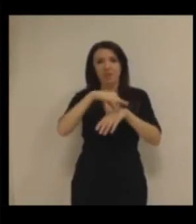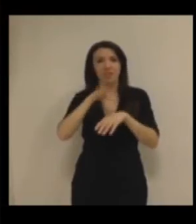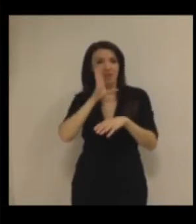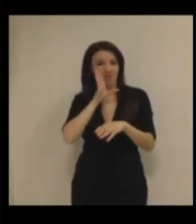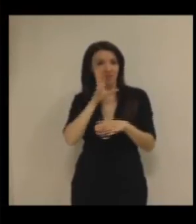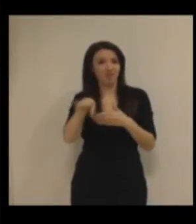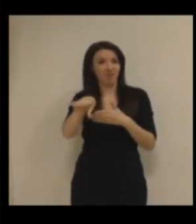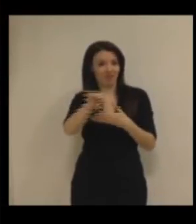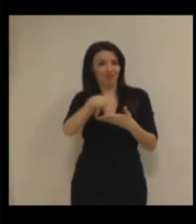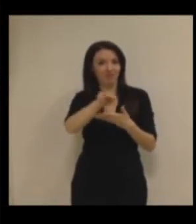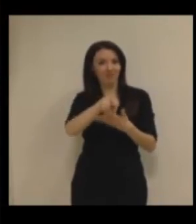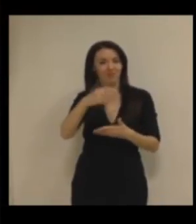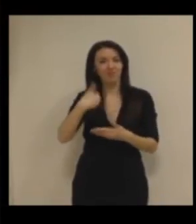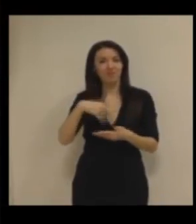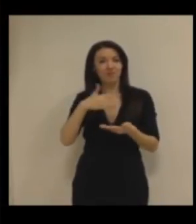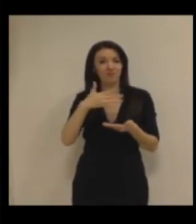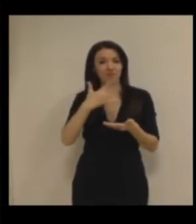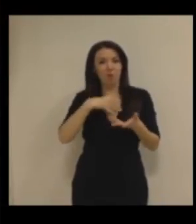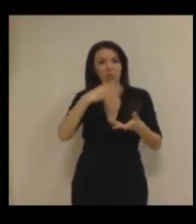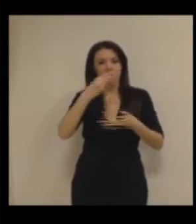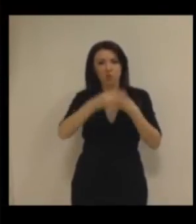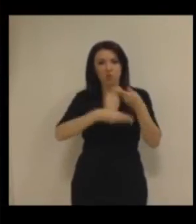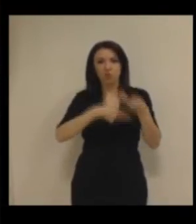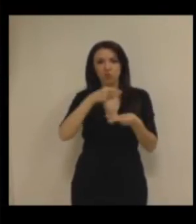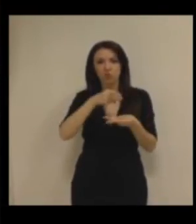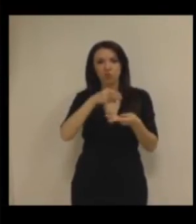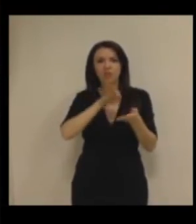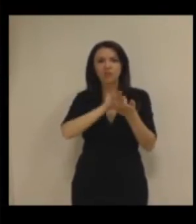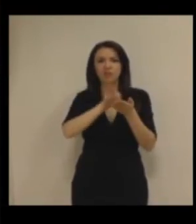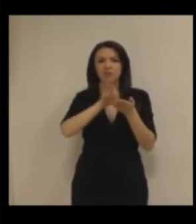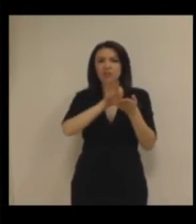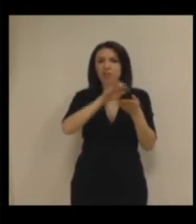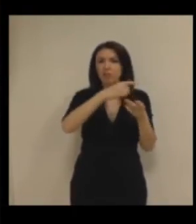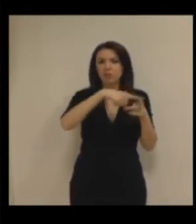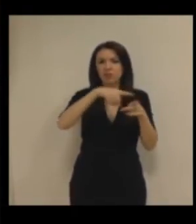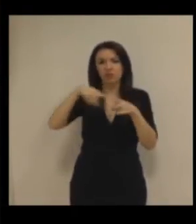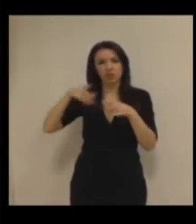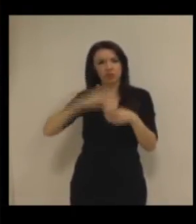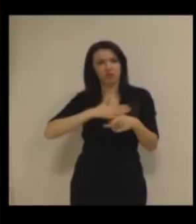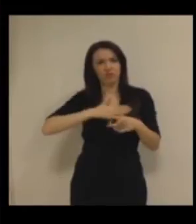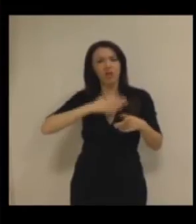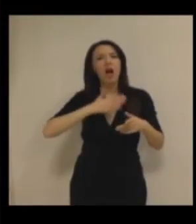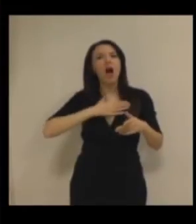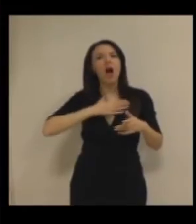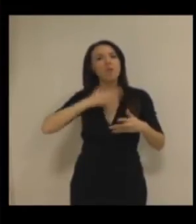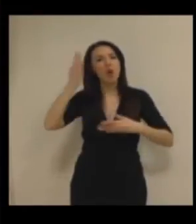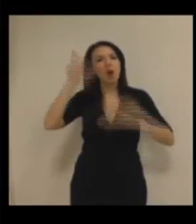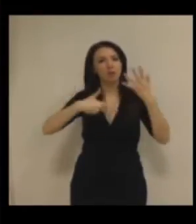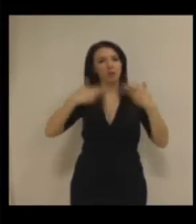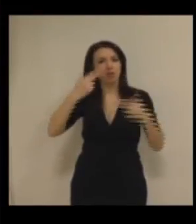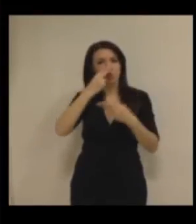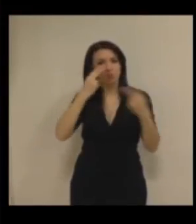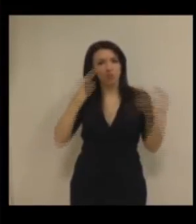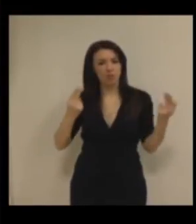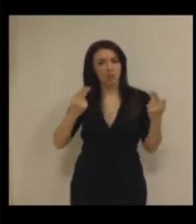dicho en otros momentos, diferentes servicios de la administración pública.